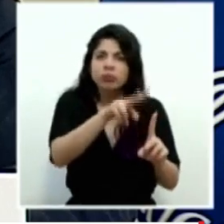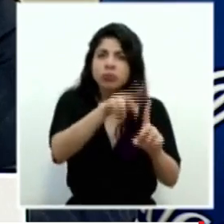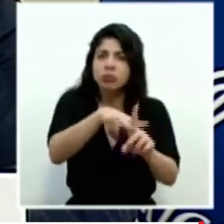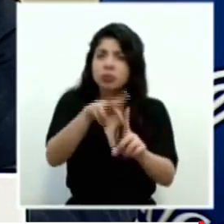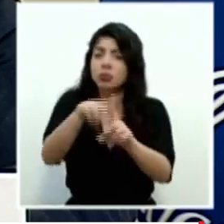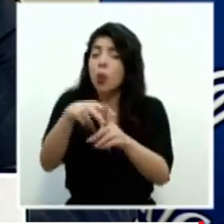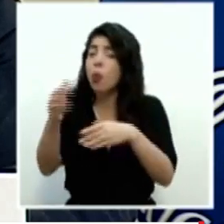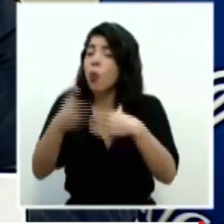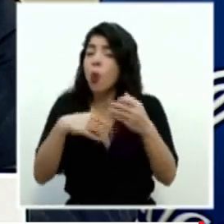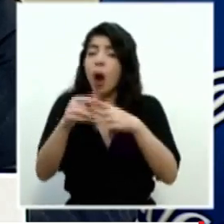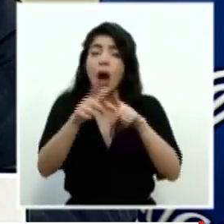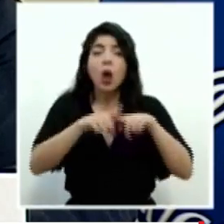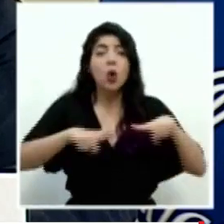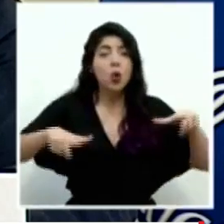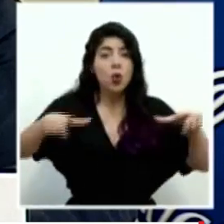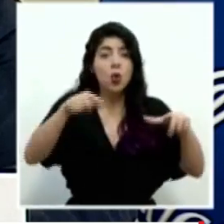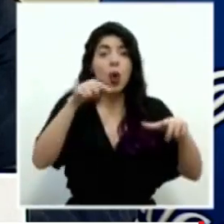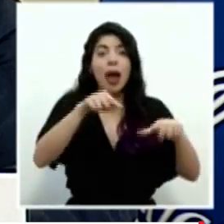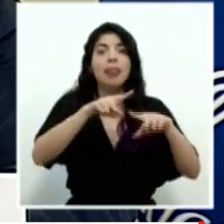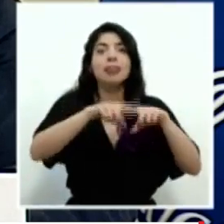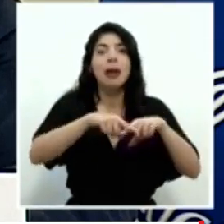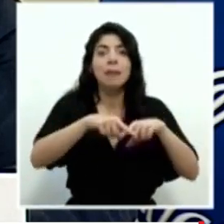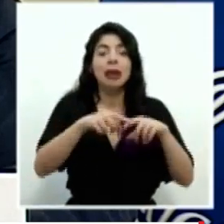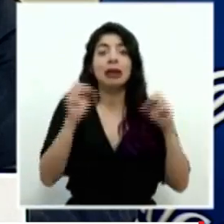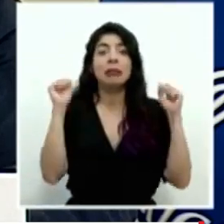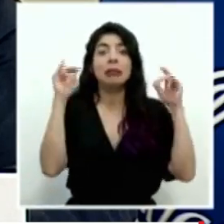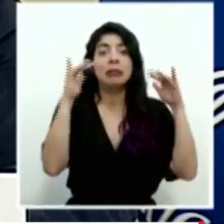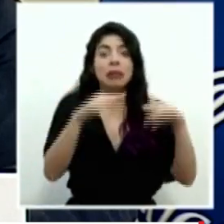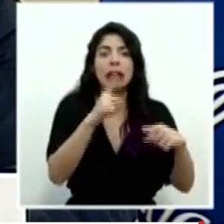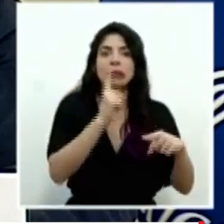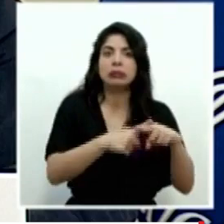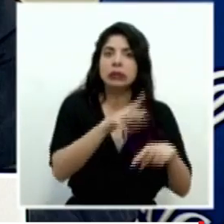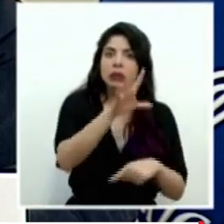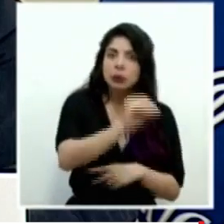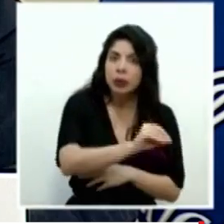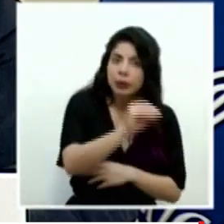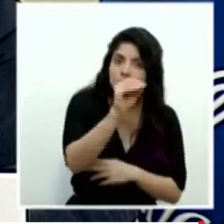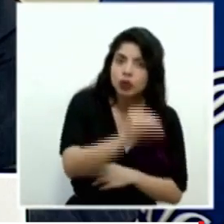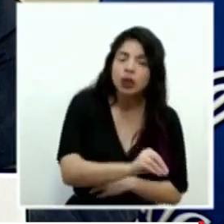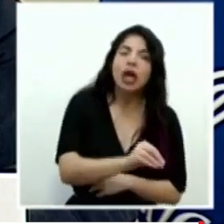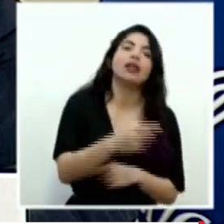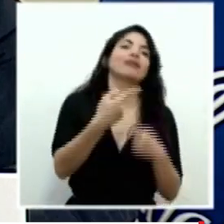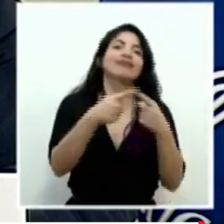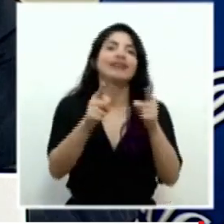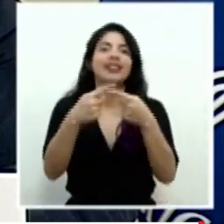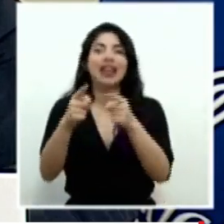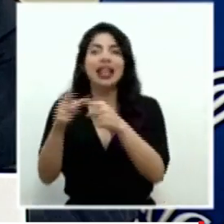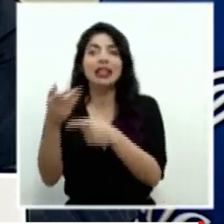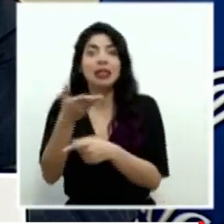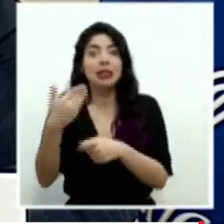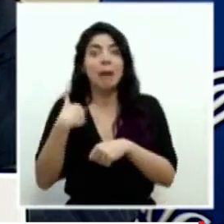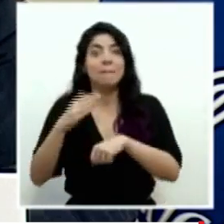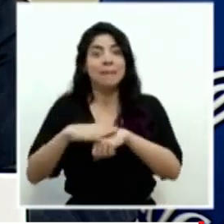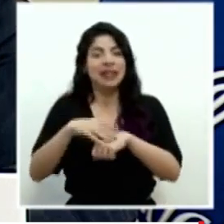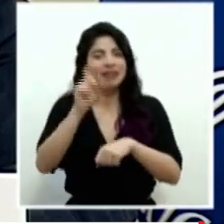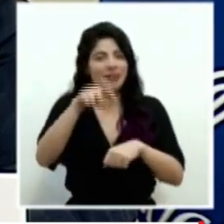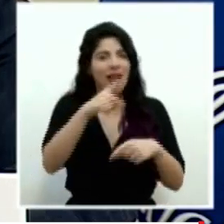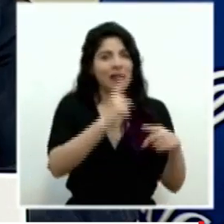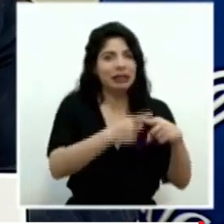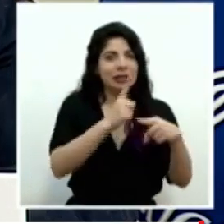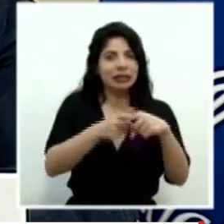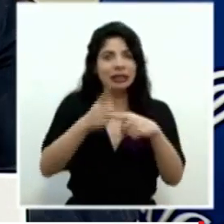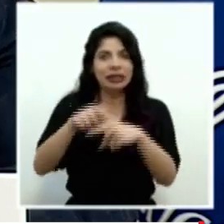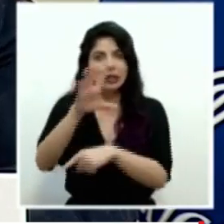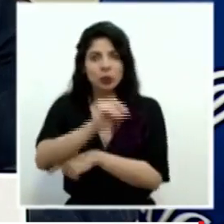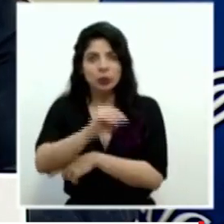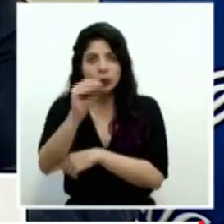todos los casos requiere de la disminución del aforo un 50% en los diferentes lugares que se están permitiendo y todo lo que es